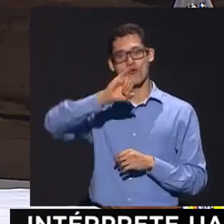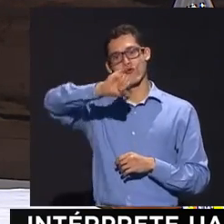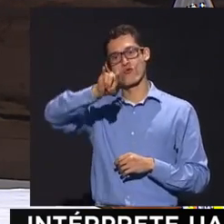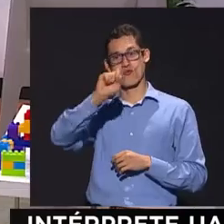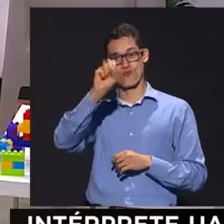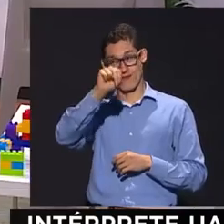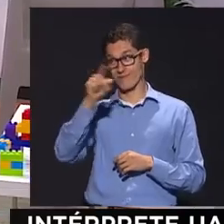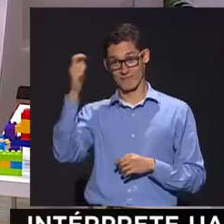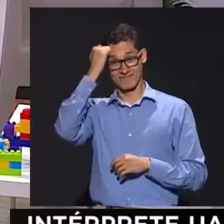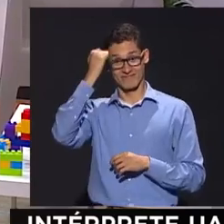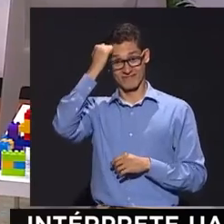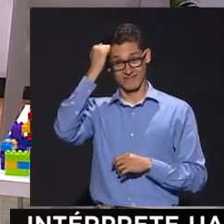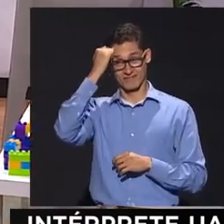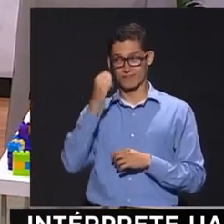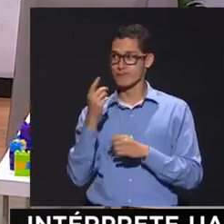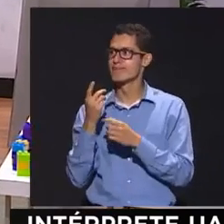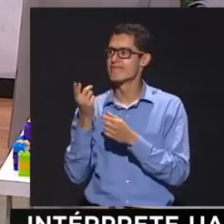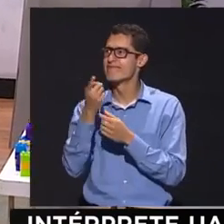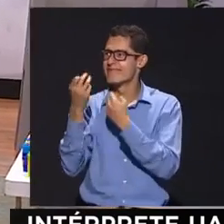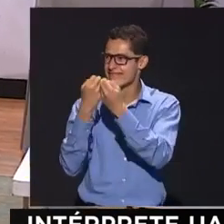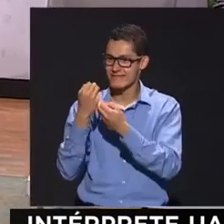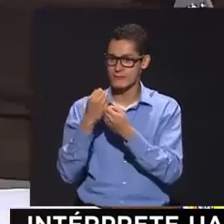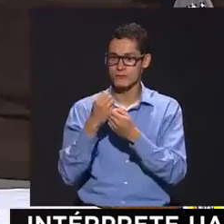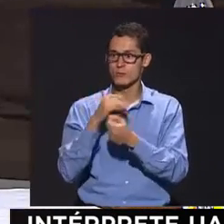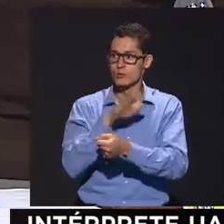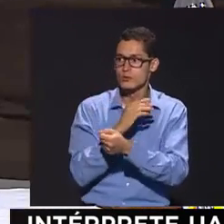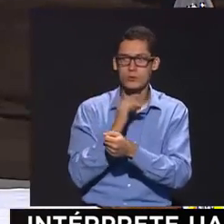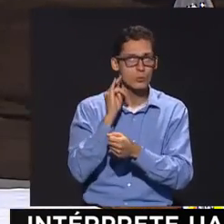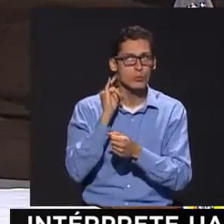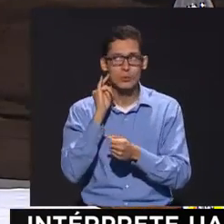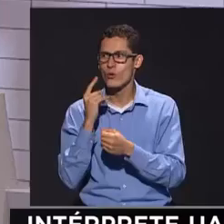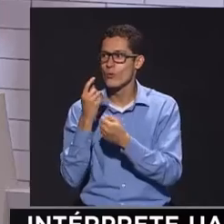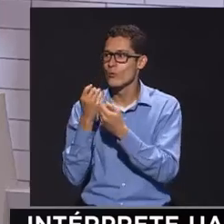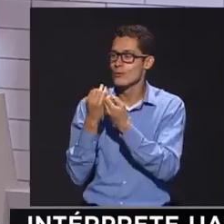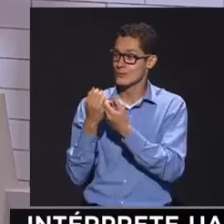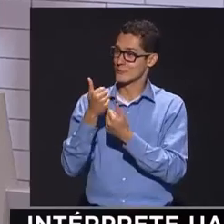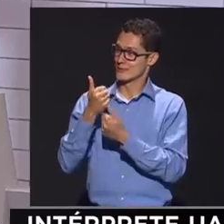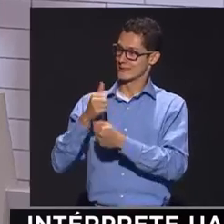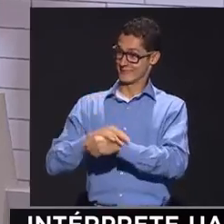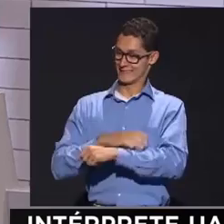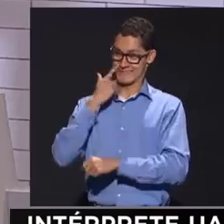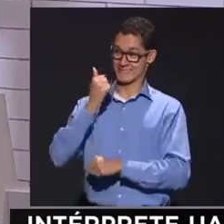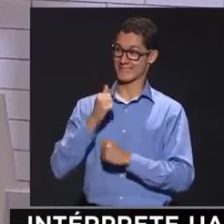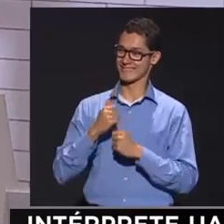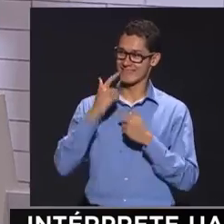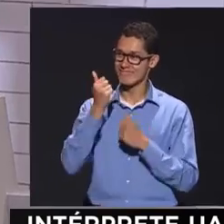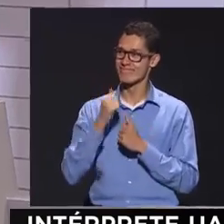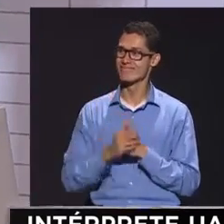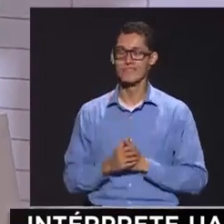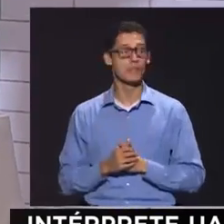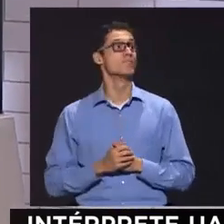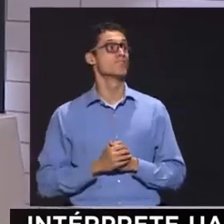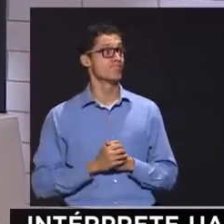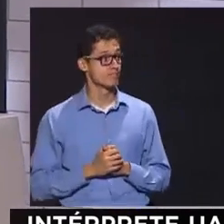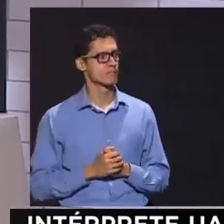este momento profe qué rico otra vez conmigo acá y esta experiencia en los sonidos el placer como siempre mío mi gracias un saludo